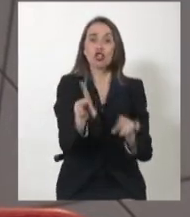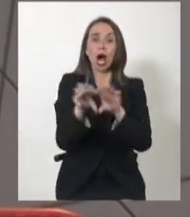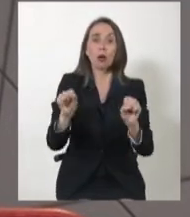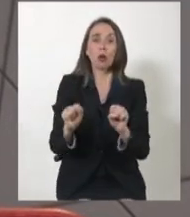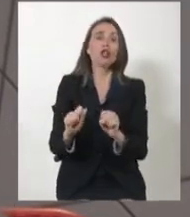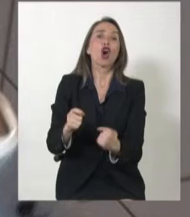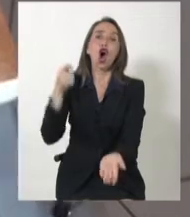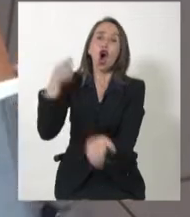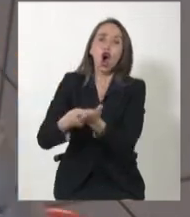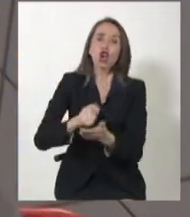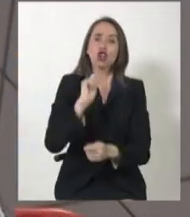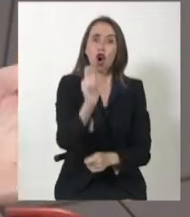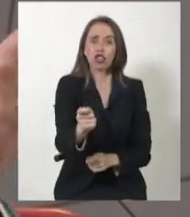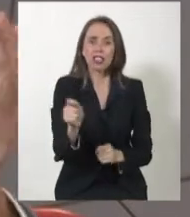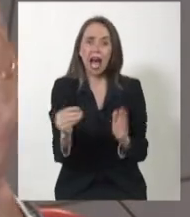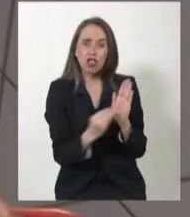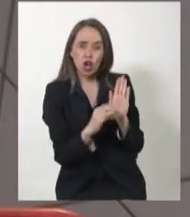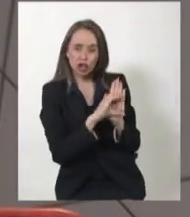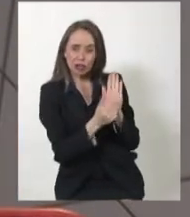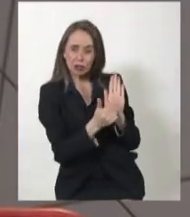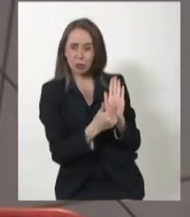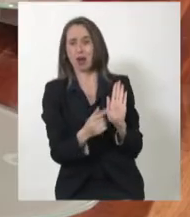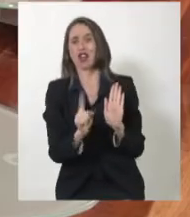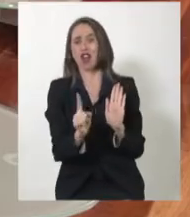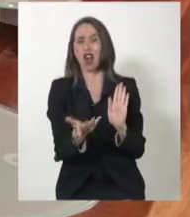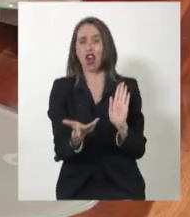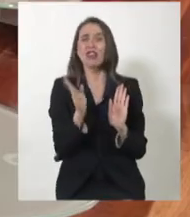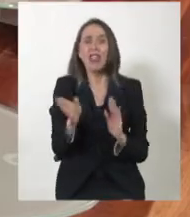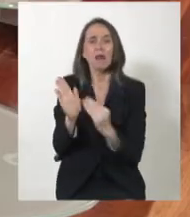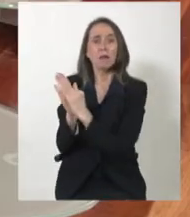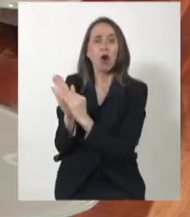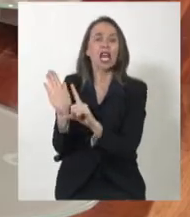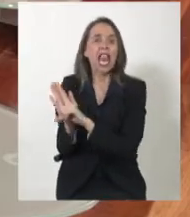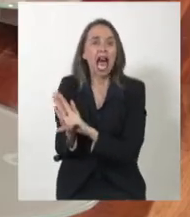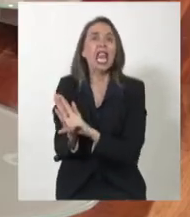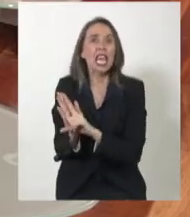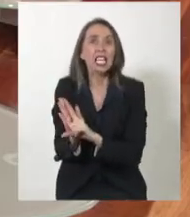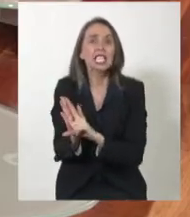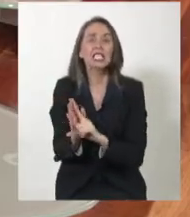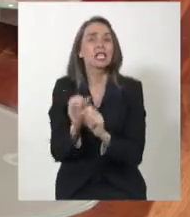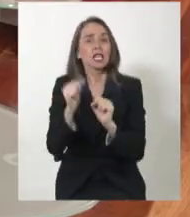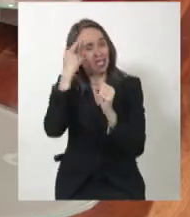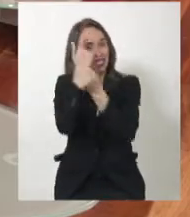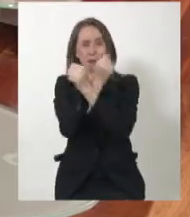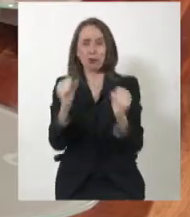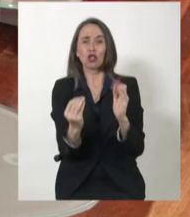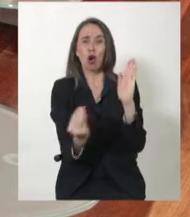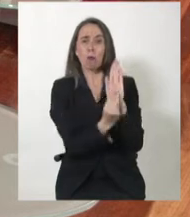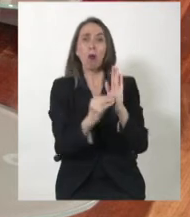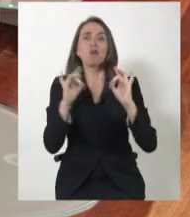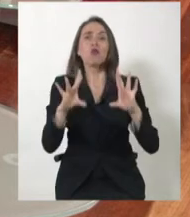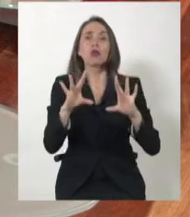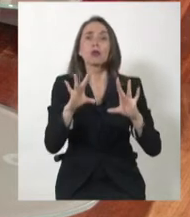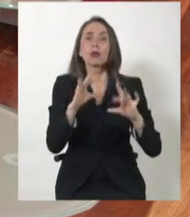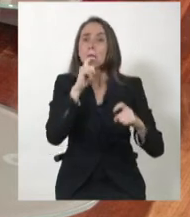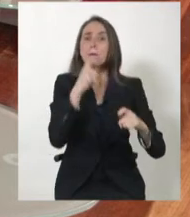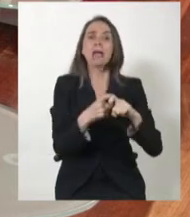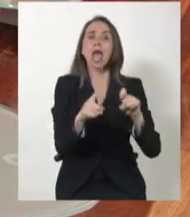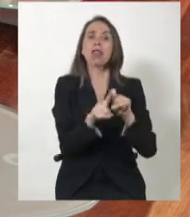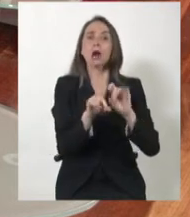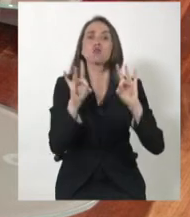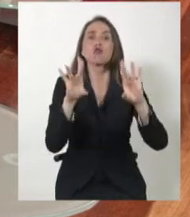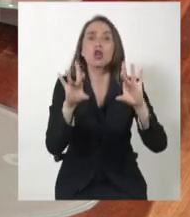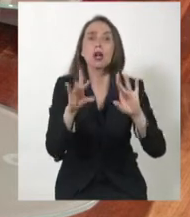al contado. Eso tiene que estar en la ley. Y en efectivo, es absurdo, pero ¿qué es lo que hay detrás? Detrás hay